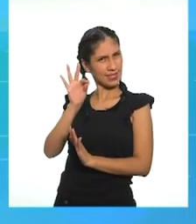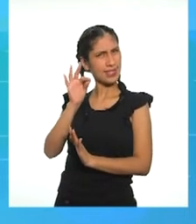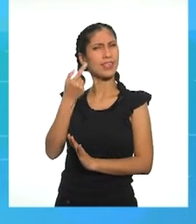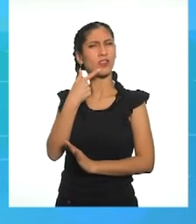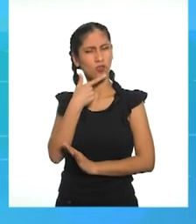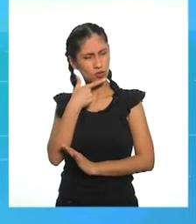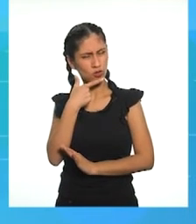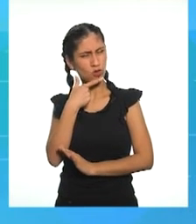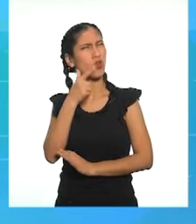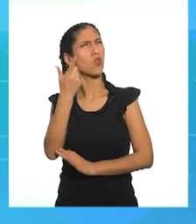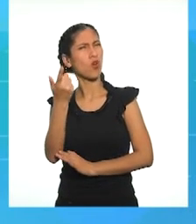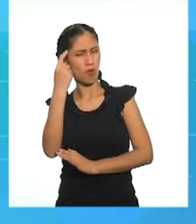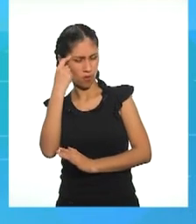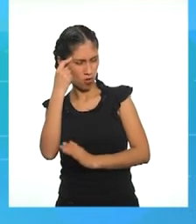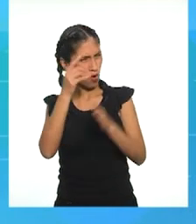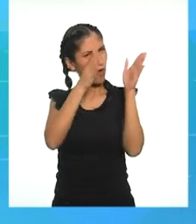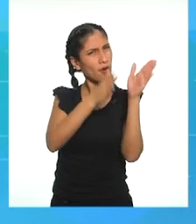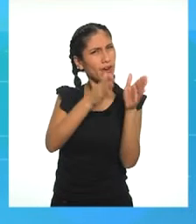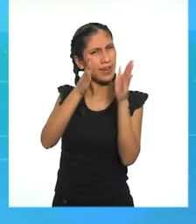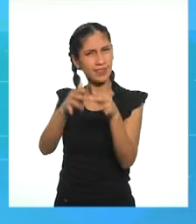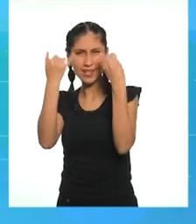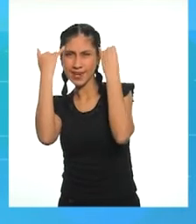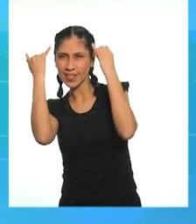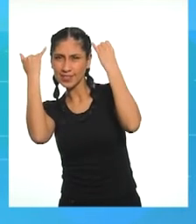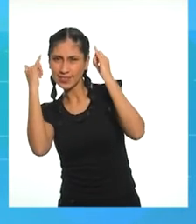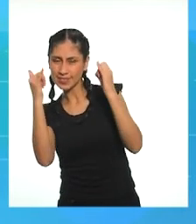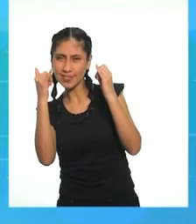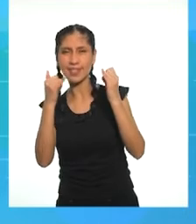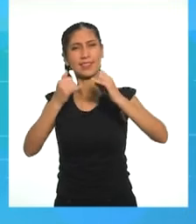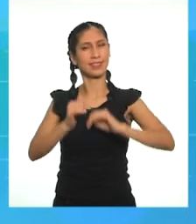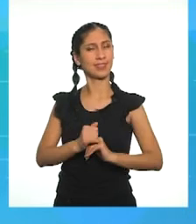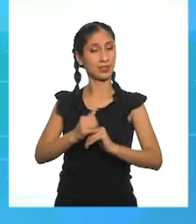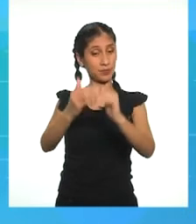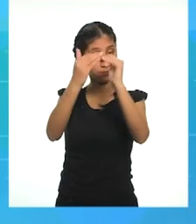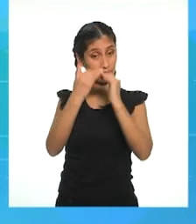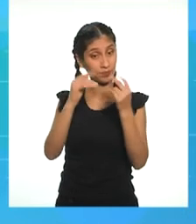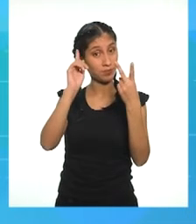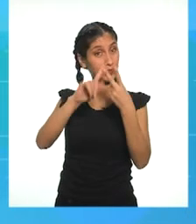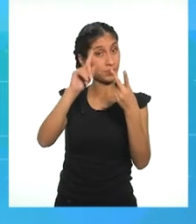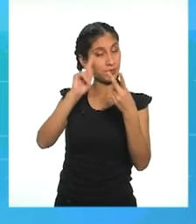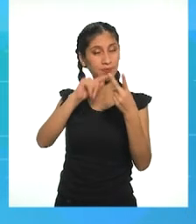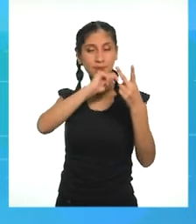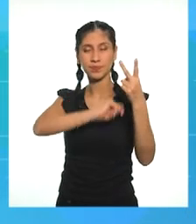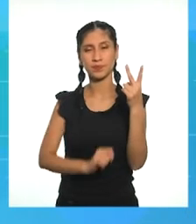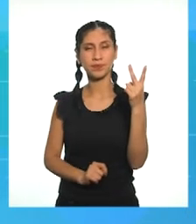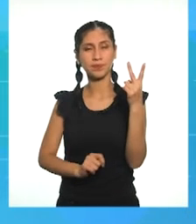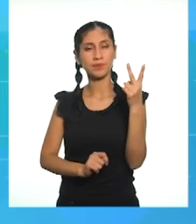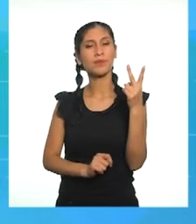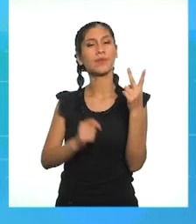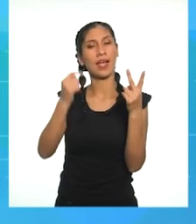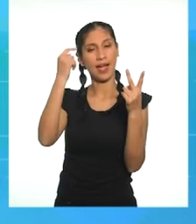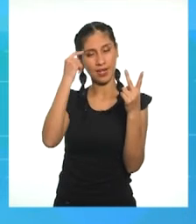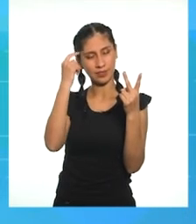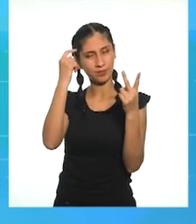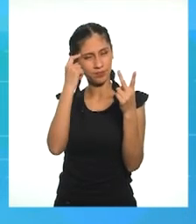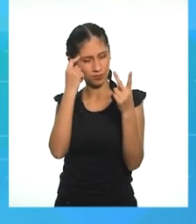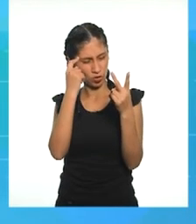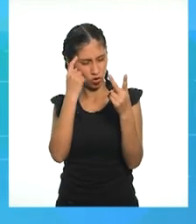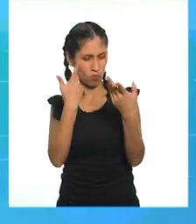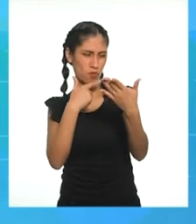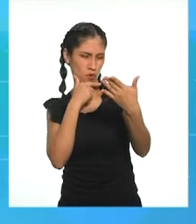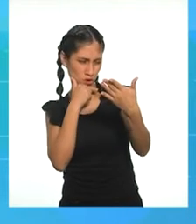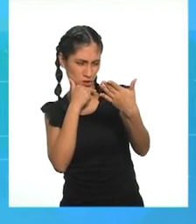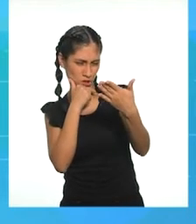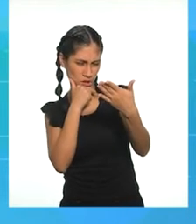situación comunicativa y organizar las ideas previas. El segundo paso consiste en elaborar la